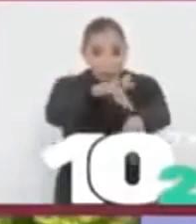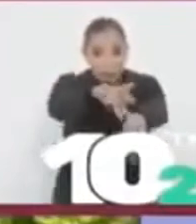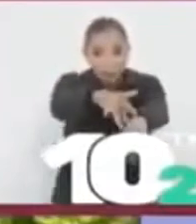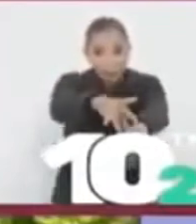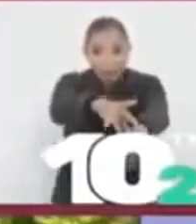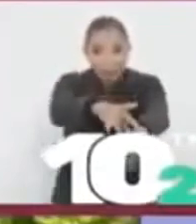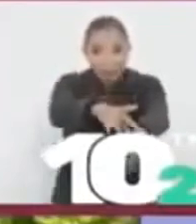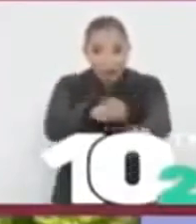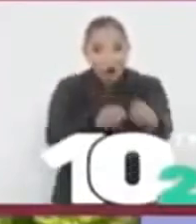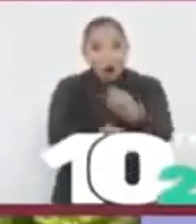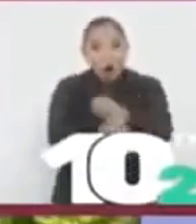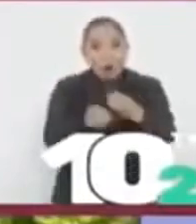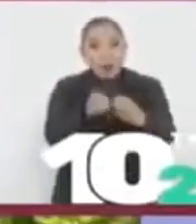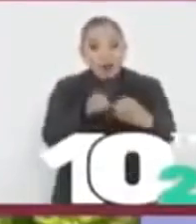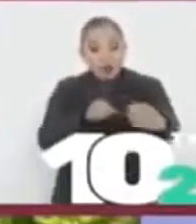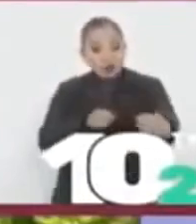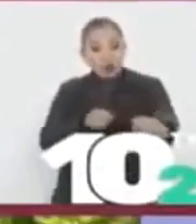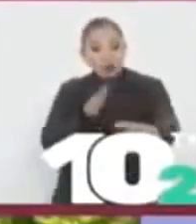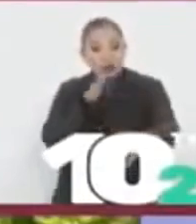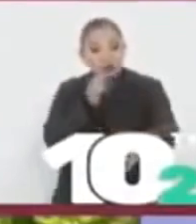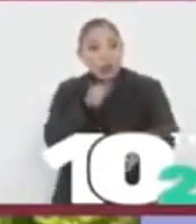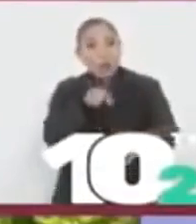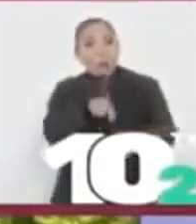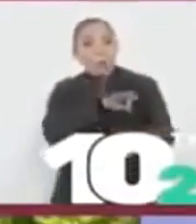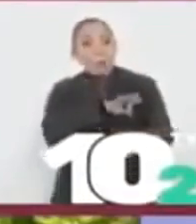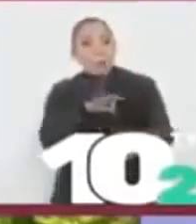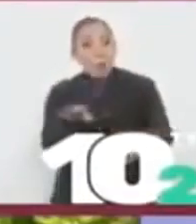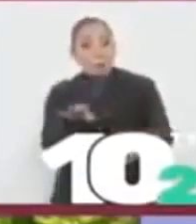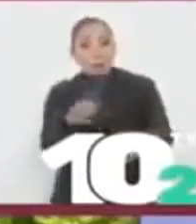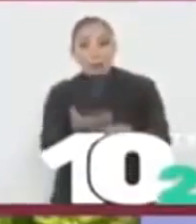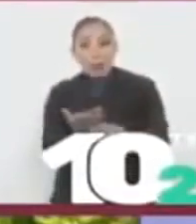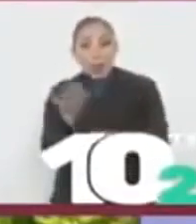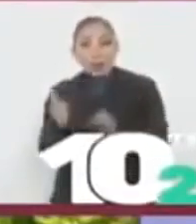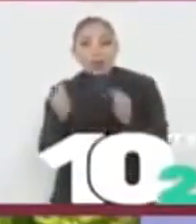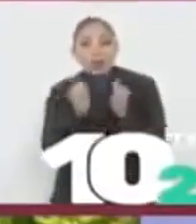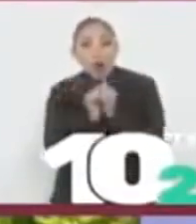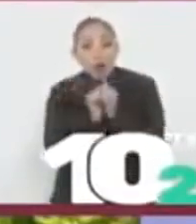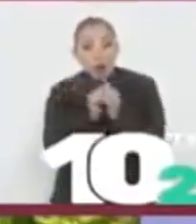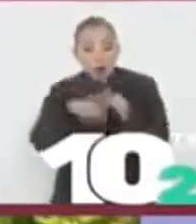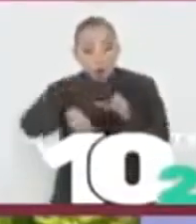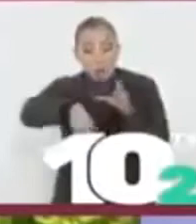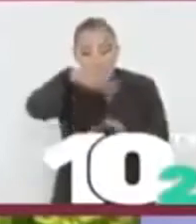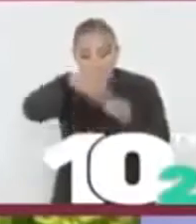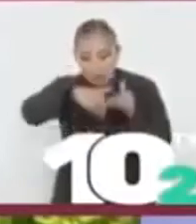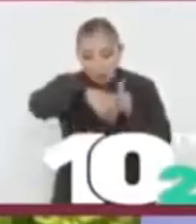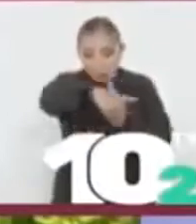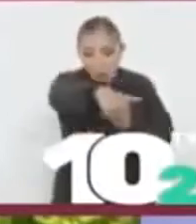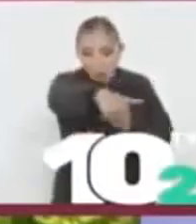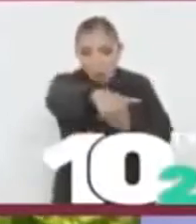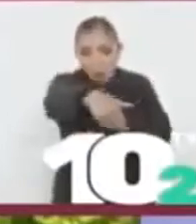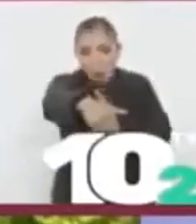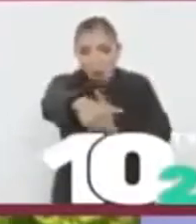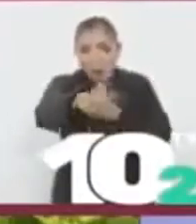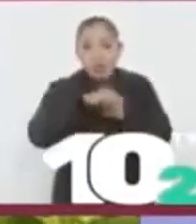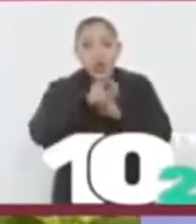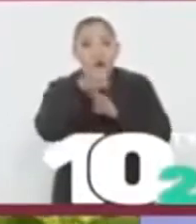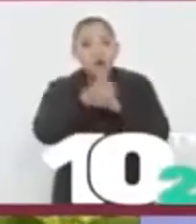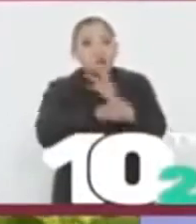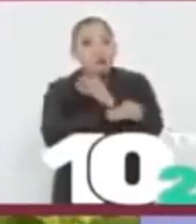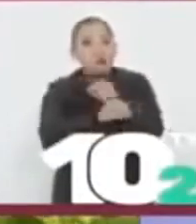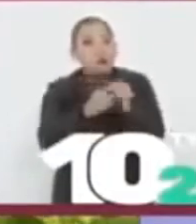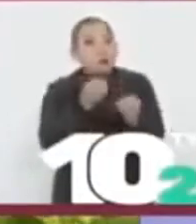necesitan contacto físico entre los cuerpos involucrados y pueden actuar tanto a través del espacio vacío y de